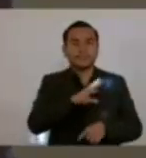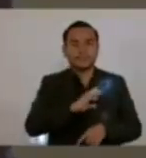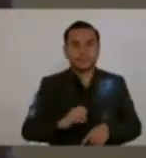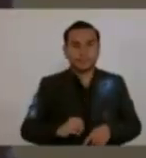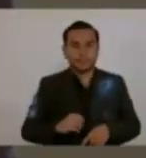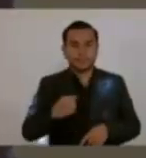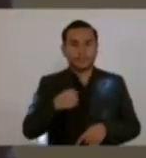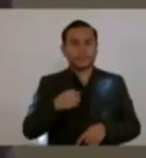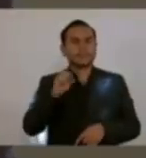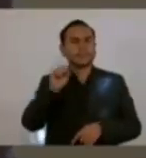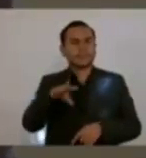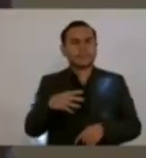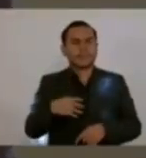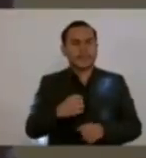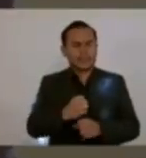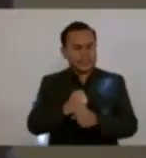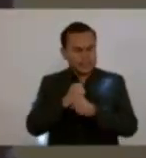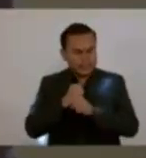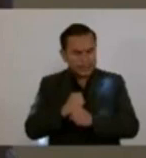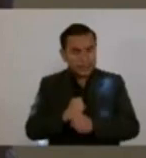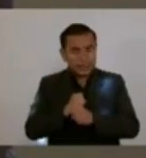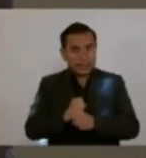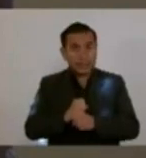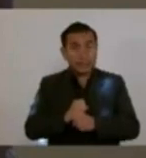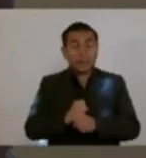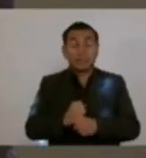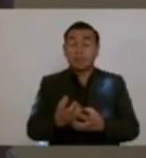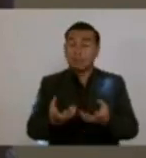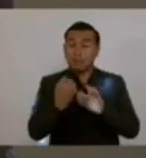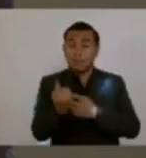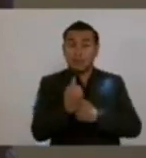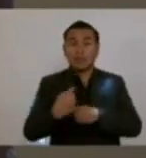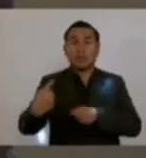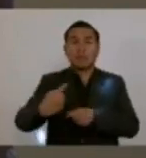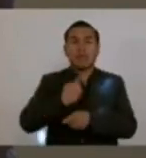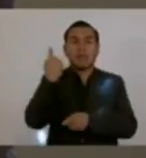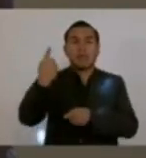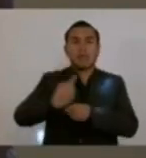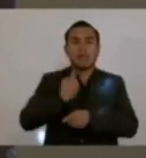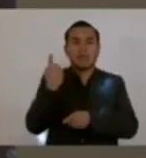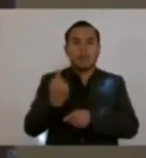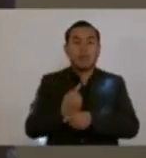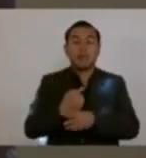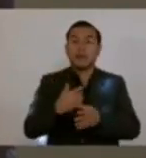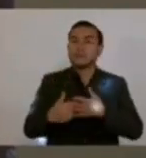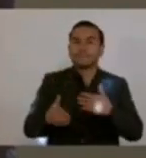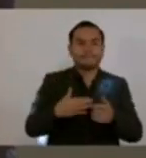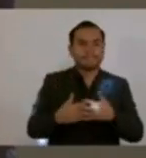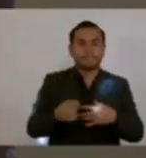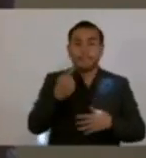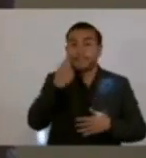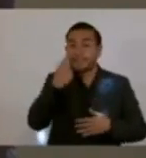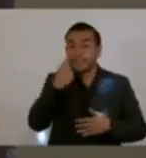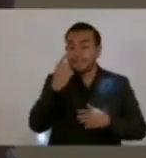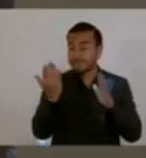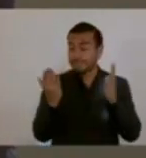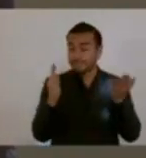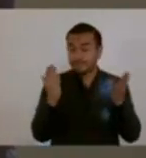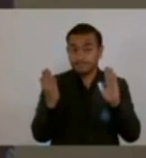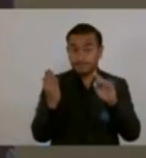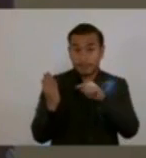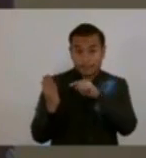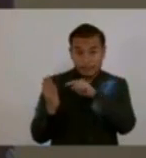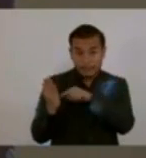como les dije, estoy seguro que esta decisión va a ser criticada por muchos, pero quiero que nos veamos en el espejo de Italia. Italia